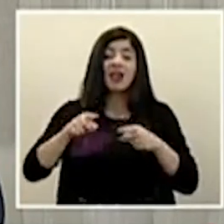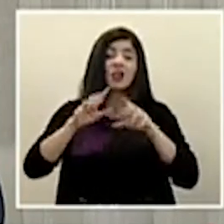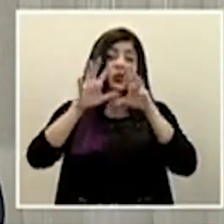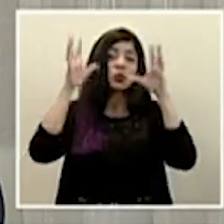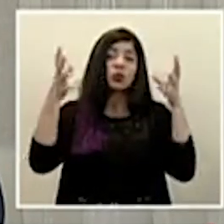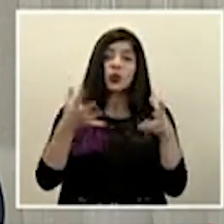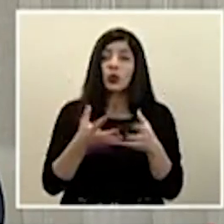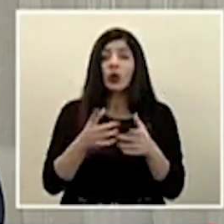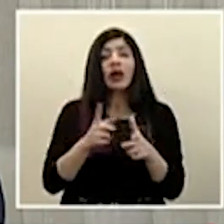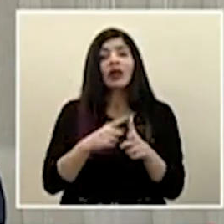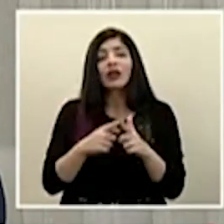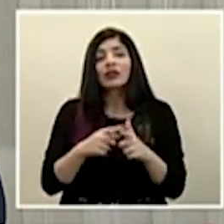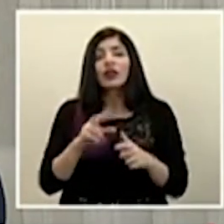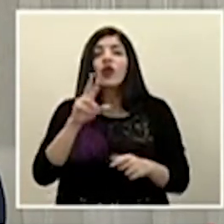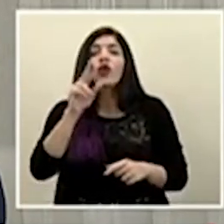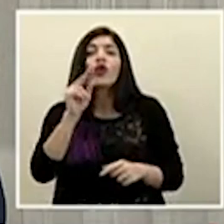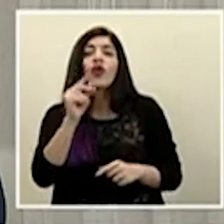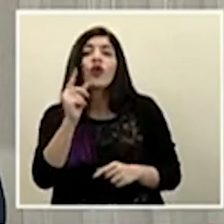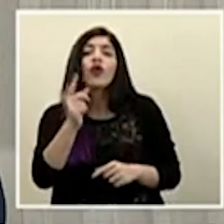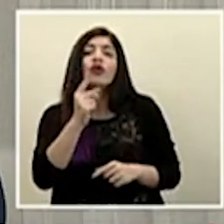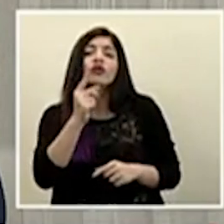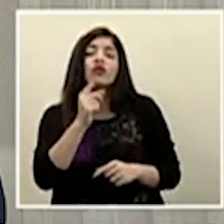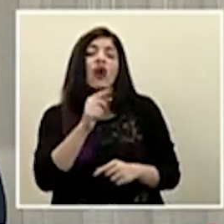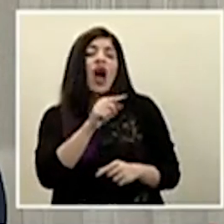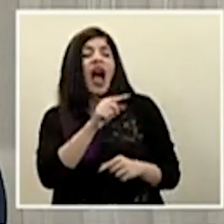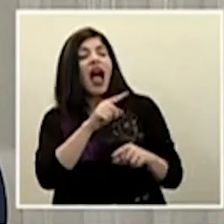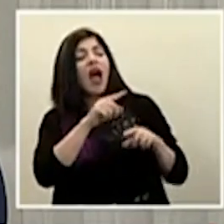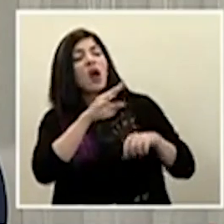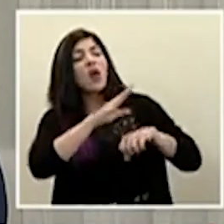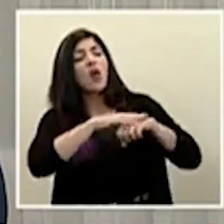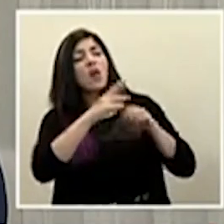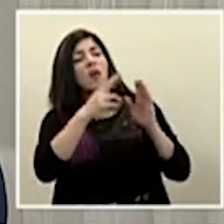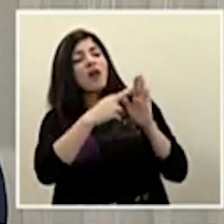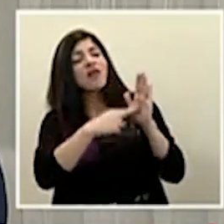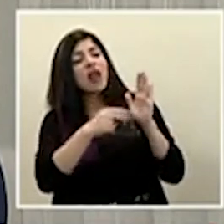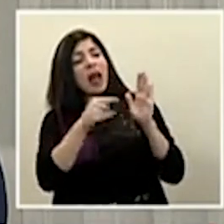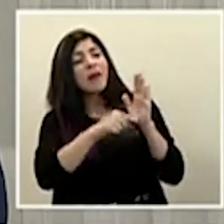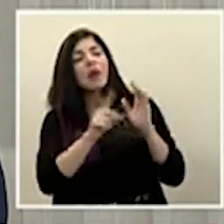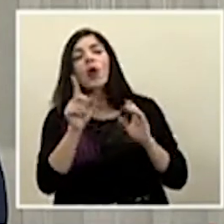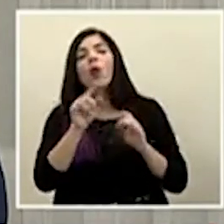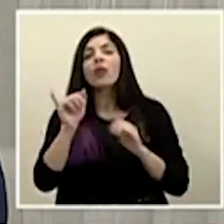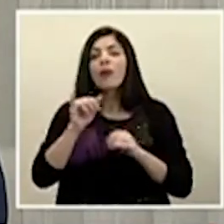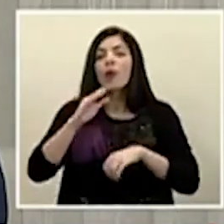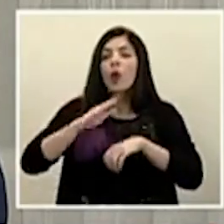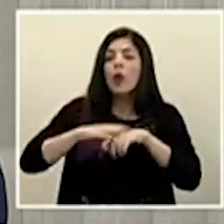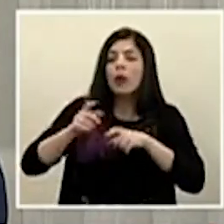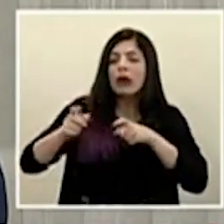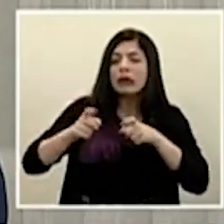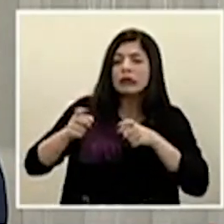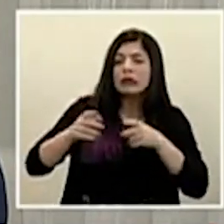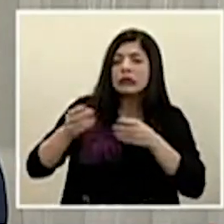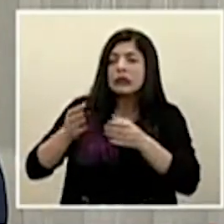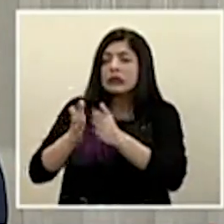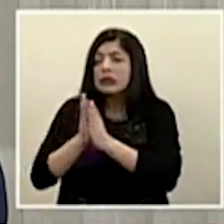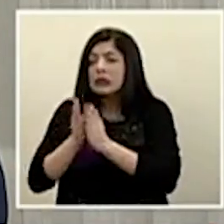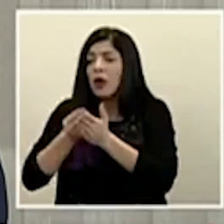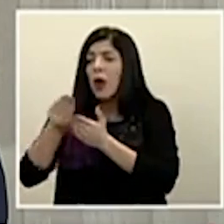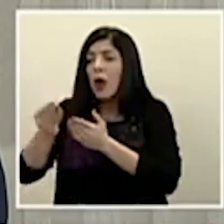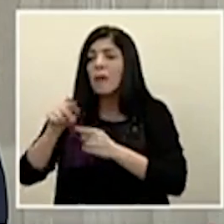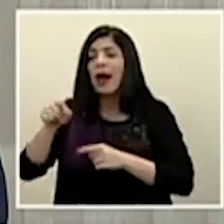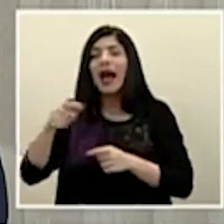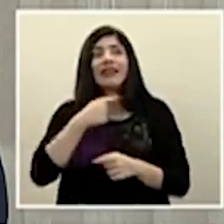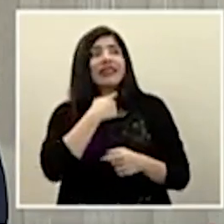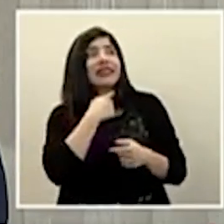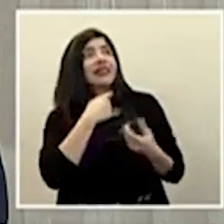que no es solo un tema regulatorio, es un tema logístico de sobredemanda sobre la oferta y